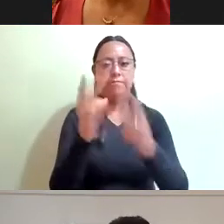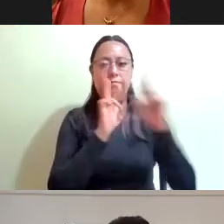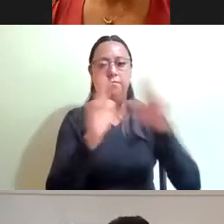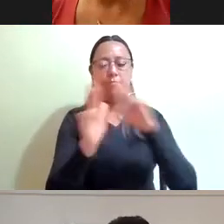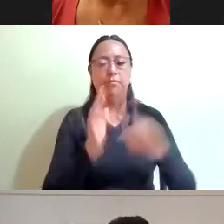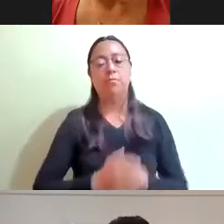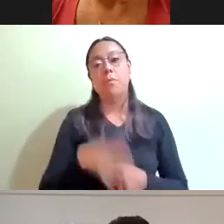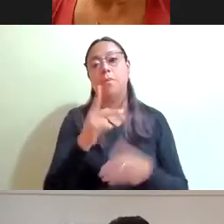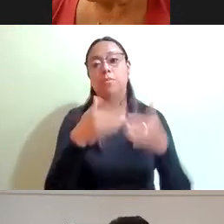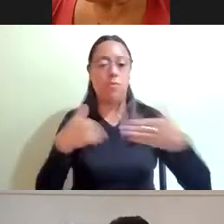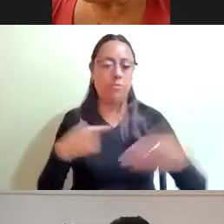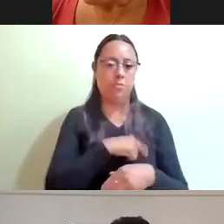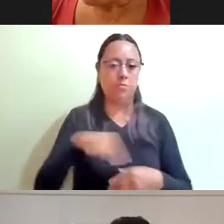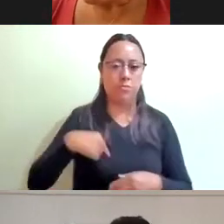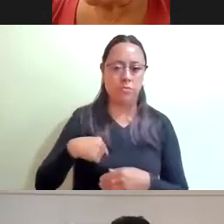que yo creo que